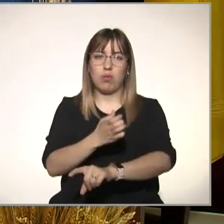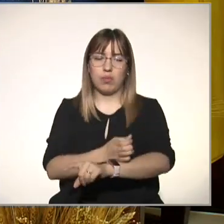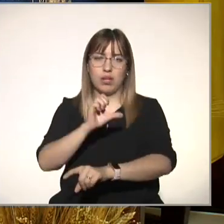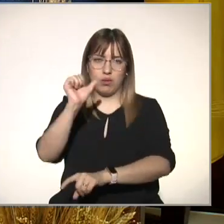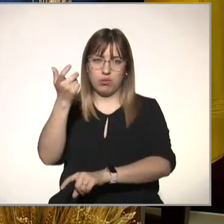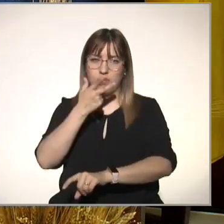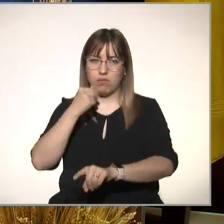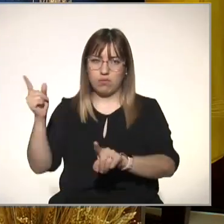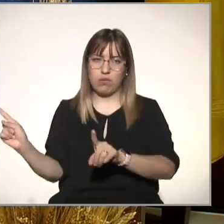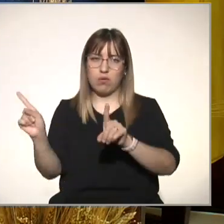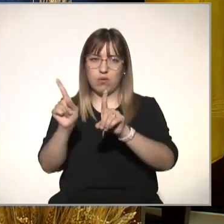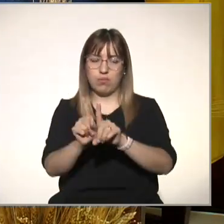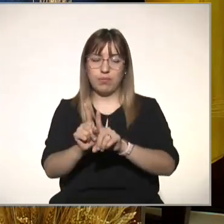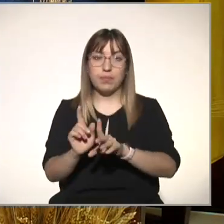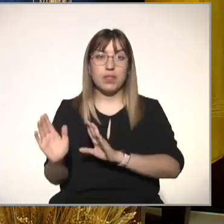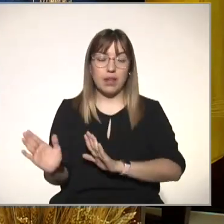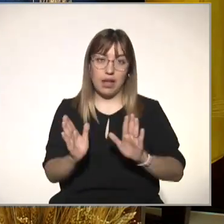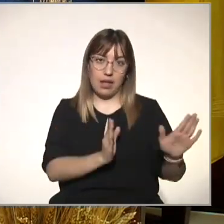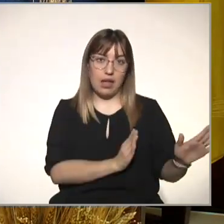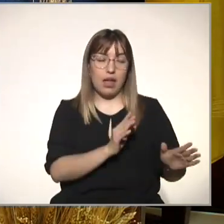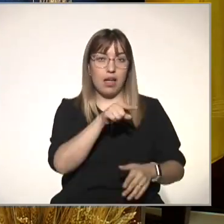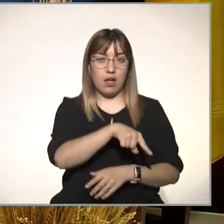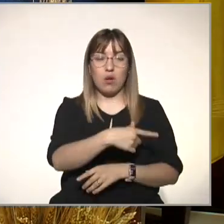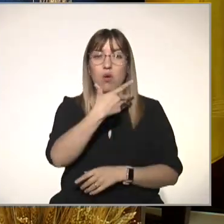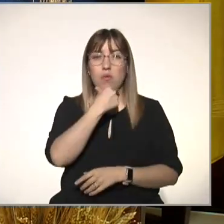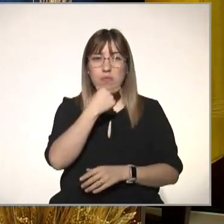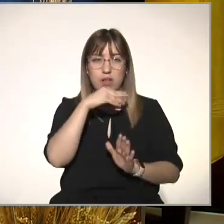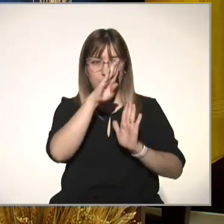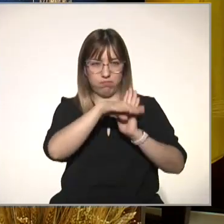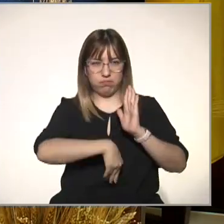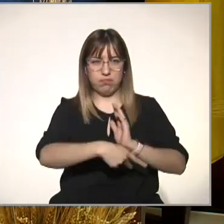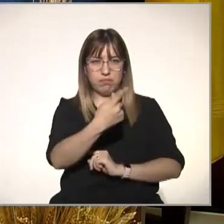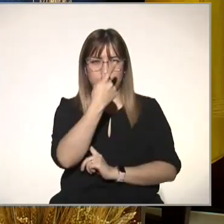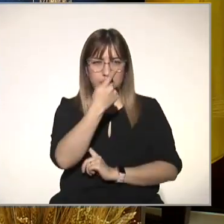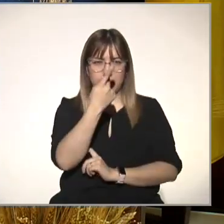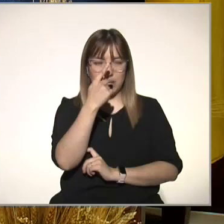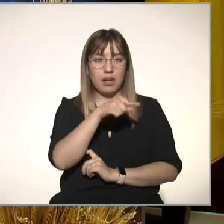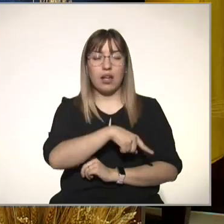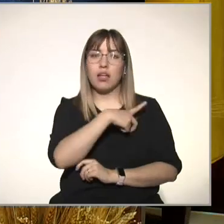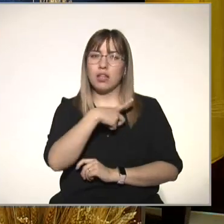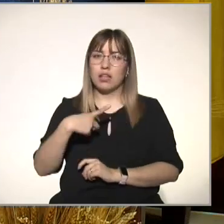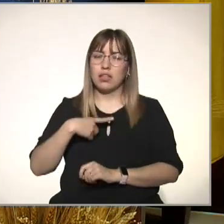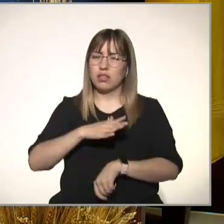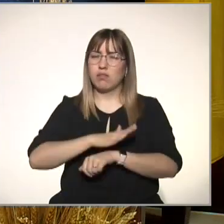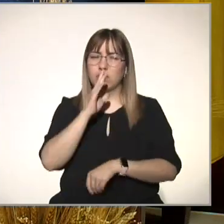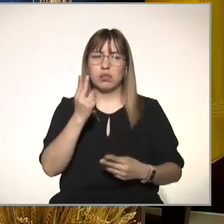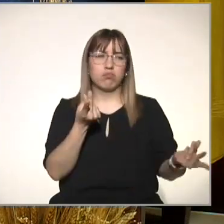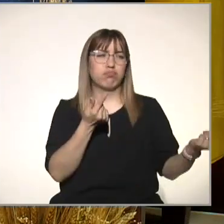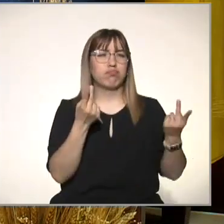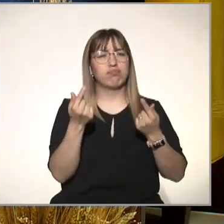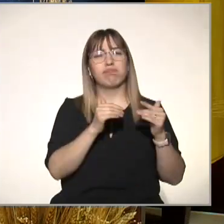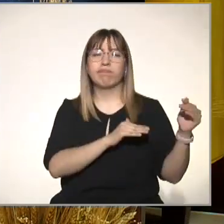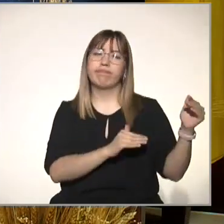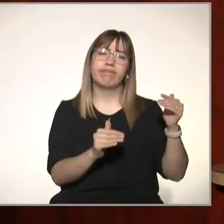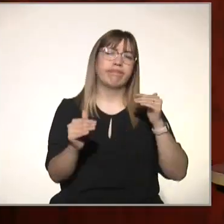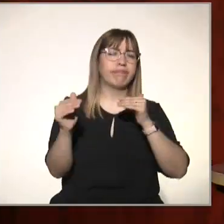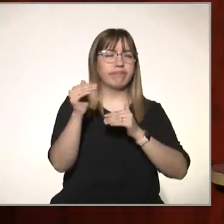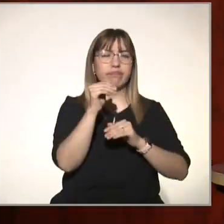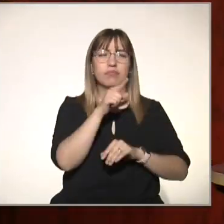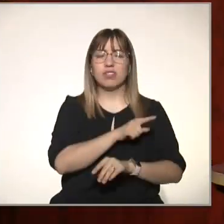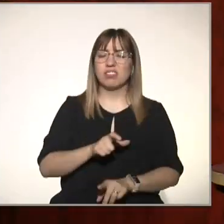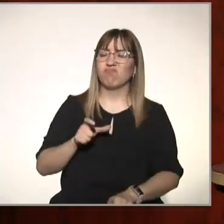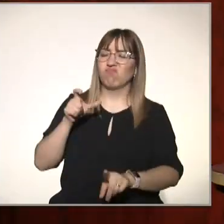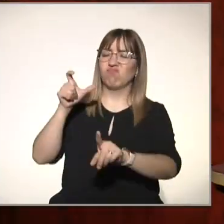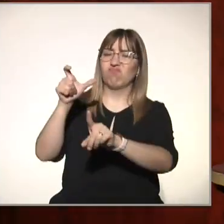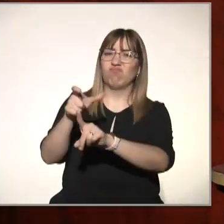misma. Del otro lado tengo que generar a un gran hombre con una energía vital superior, protector, que haga